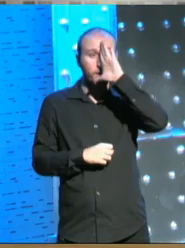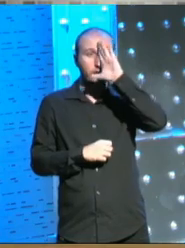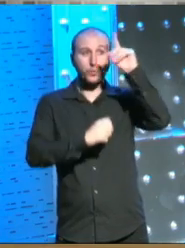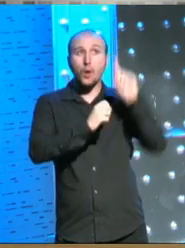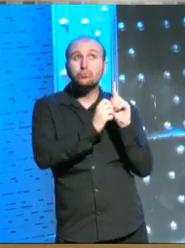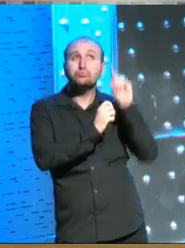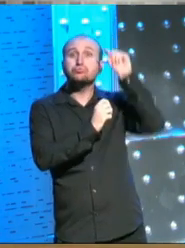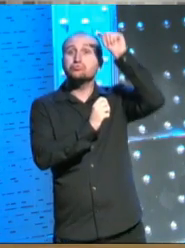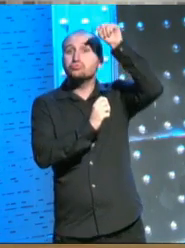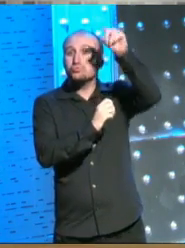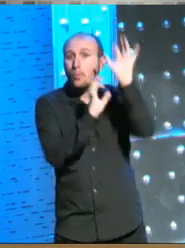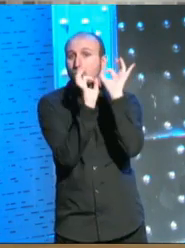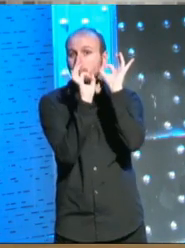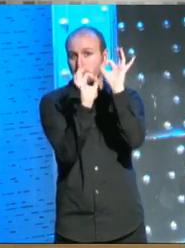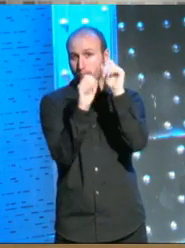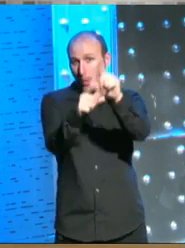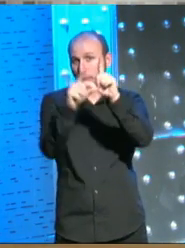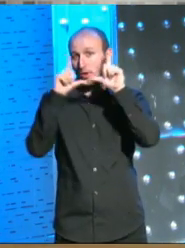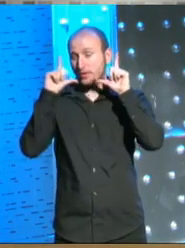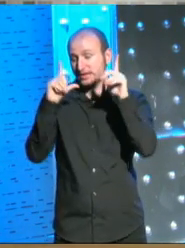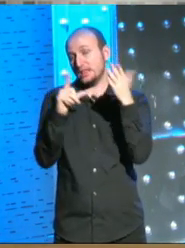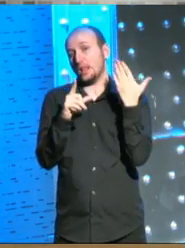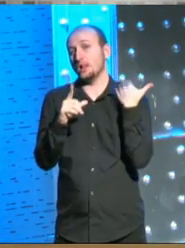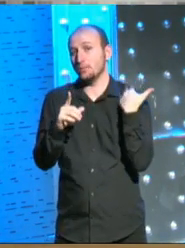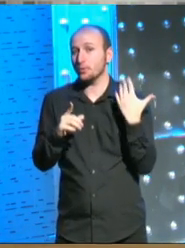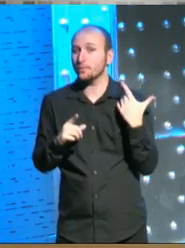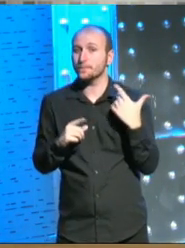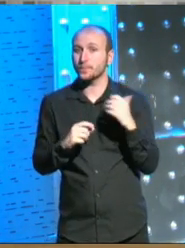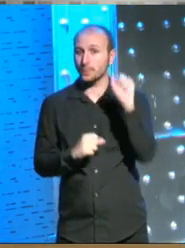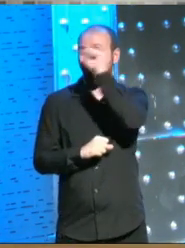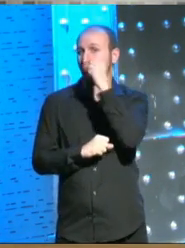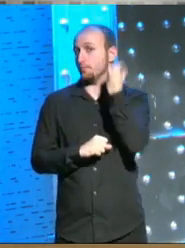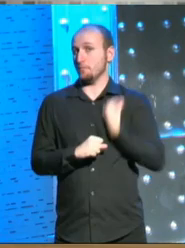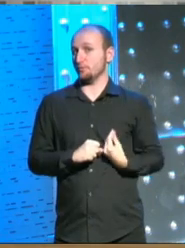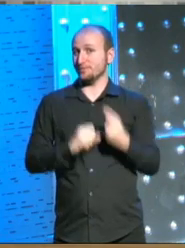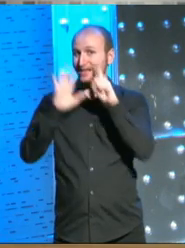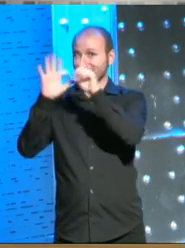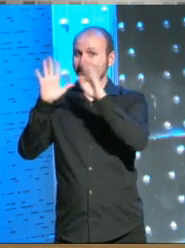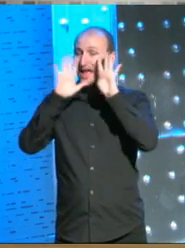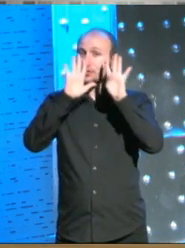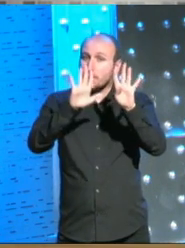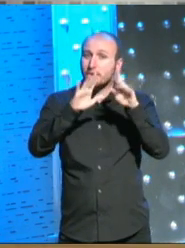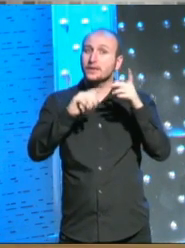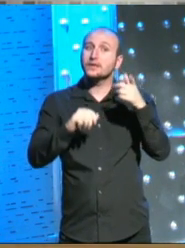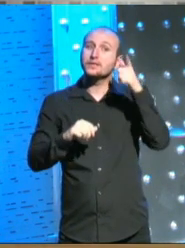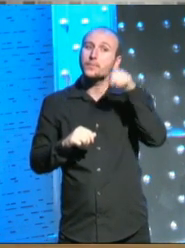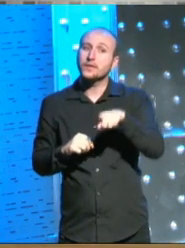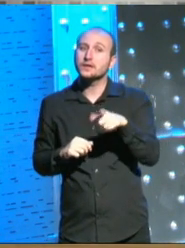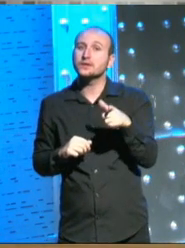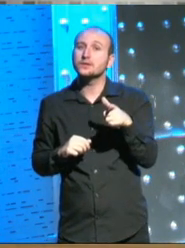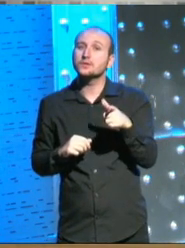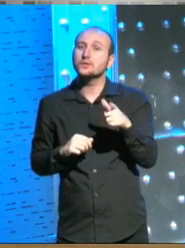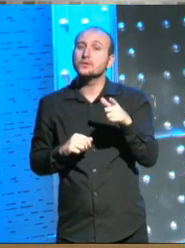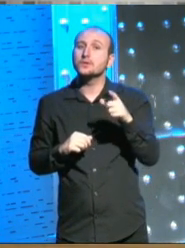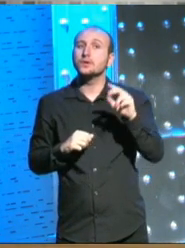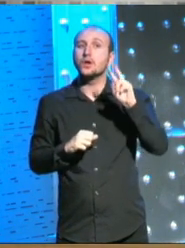Ha muerto hace poco el protagonista, hace pocos días, ¿no? El mismo año 69 Stanley Kubrick rueda